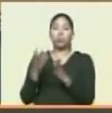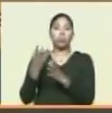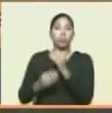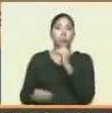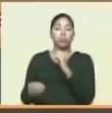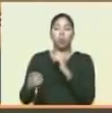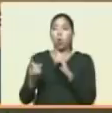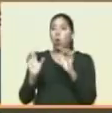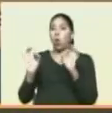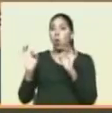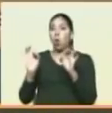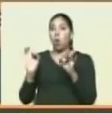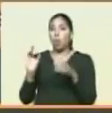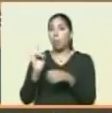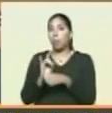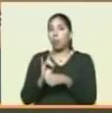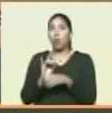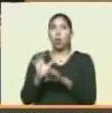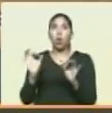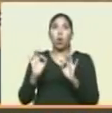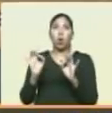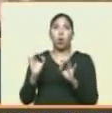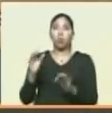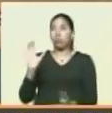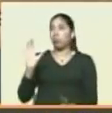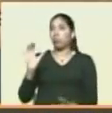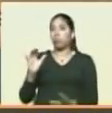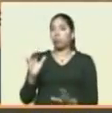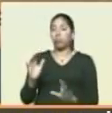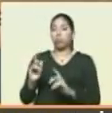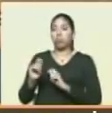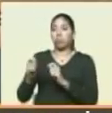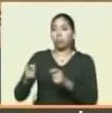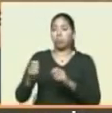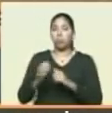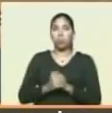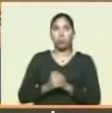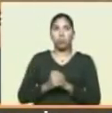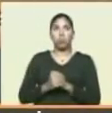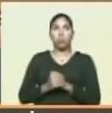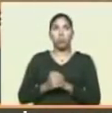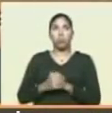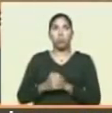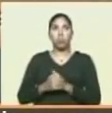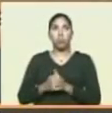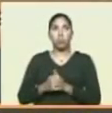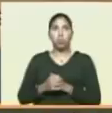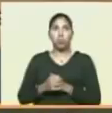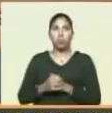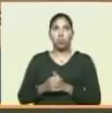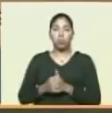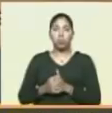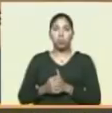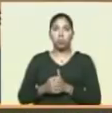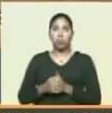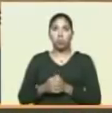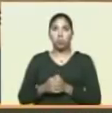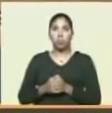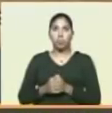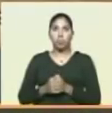frente de Pequivén, se consolida en una estructura de conglomerado como la que estamos proponiendo el día